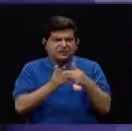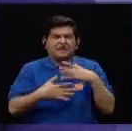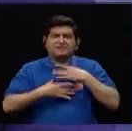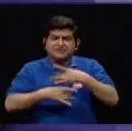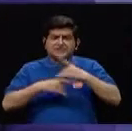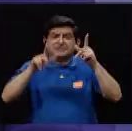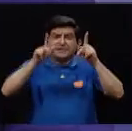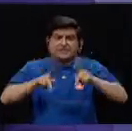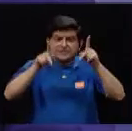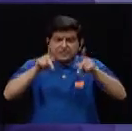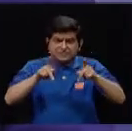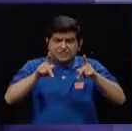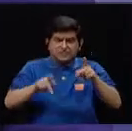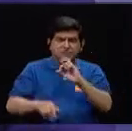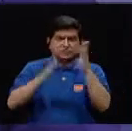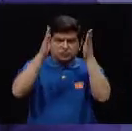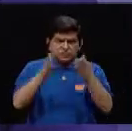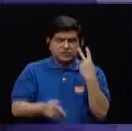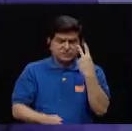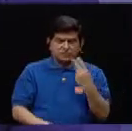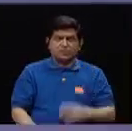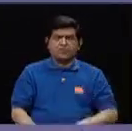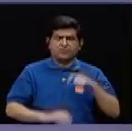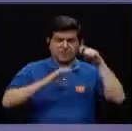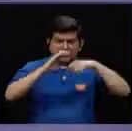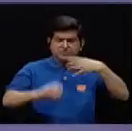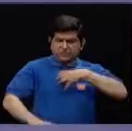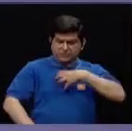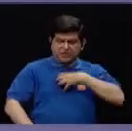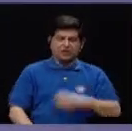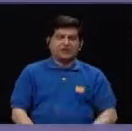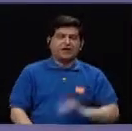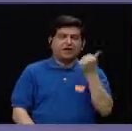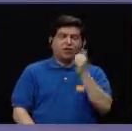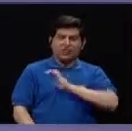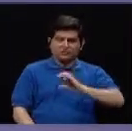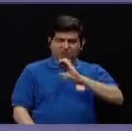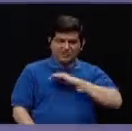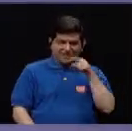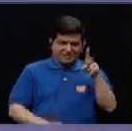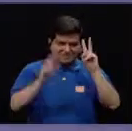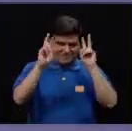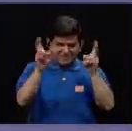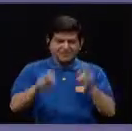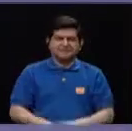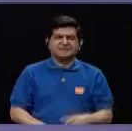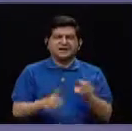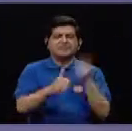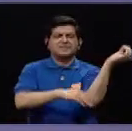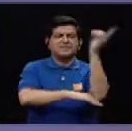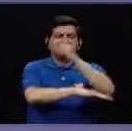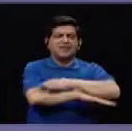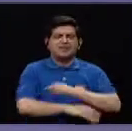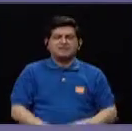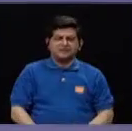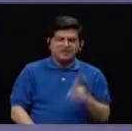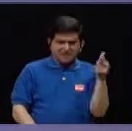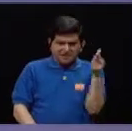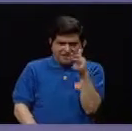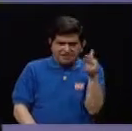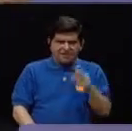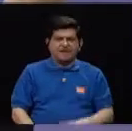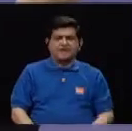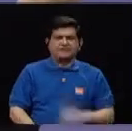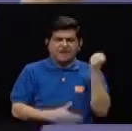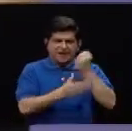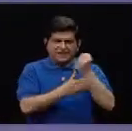el interés del público costarricense por ver cine costarricense. Bueno, te cuento otra particularidad de ese tema. El primer día de grabación de Oscar,